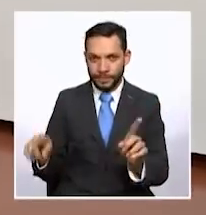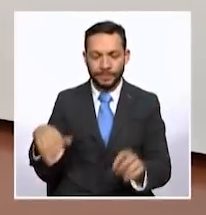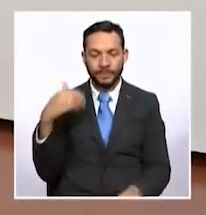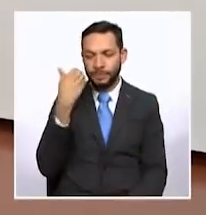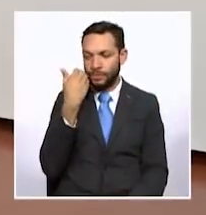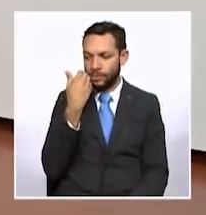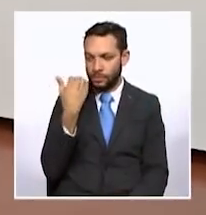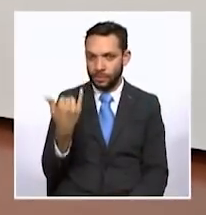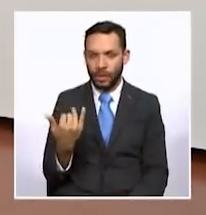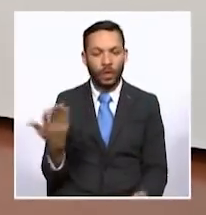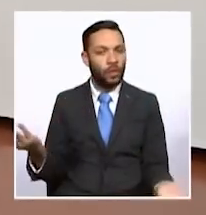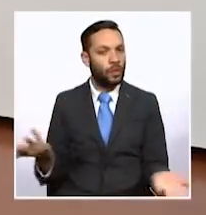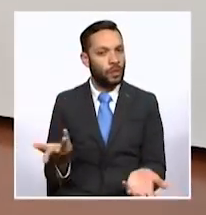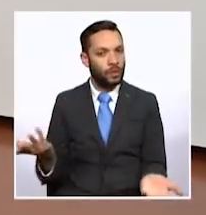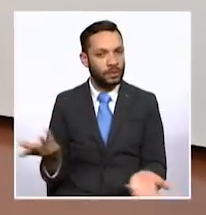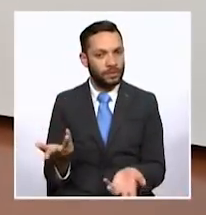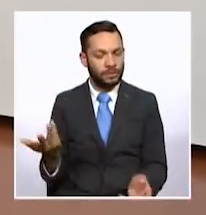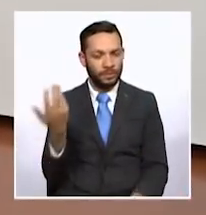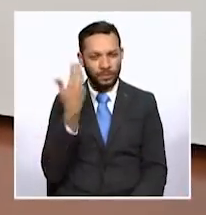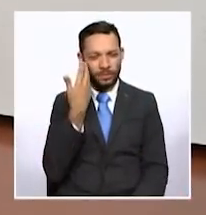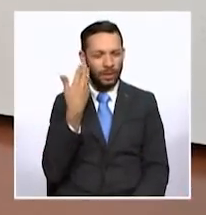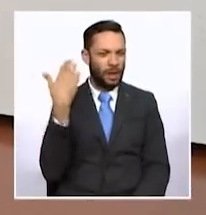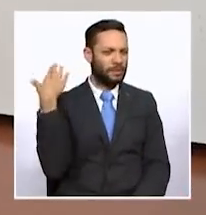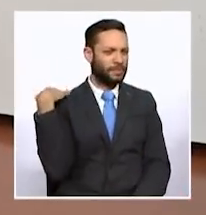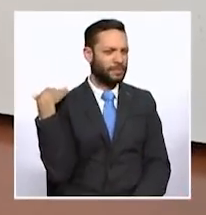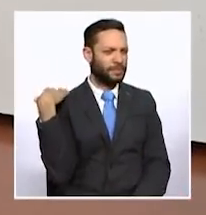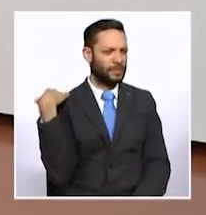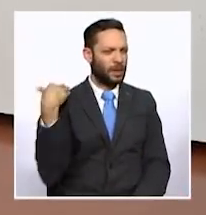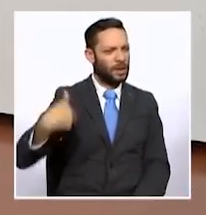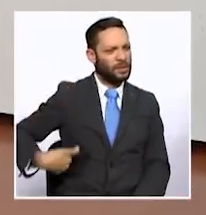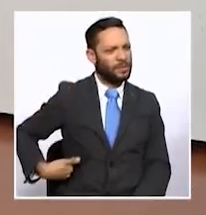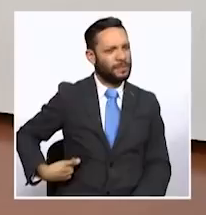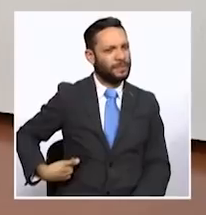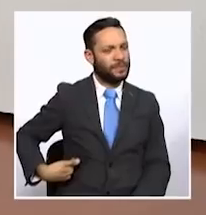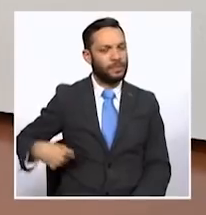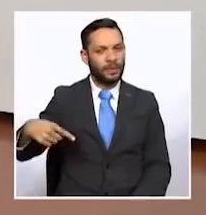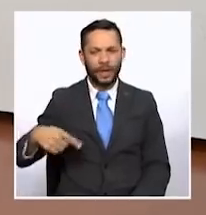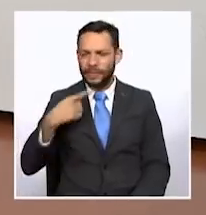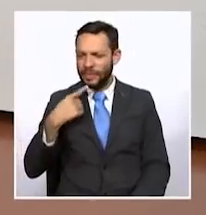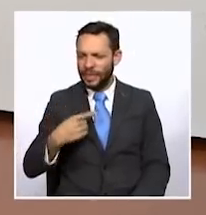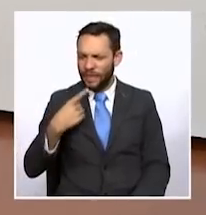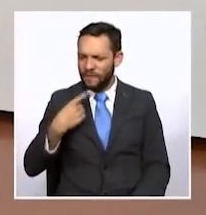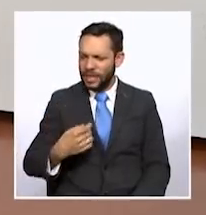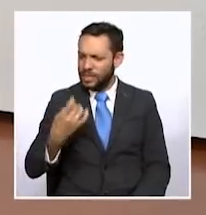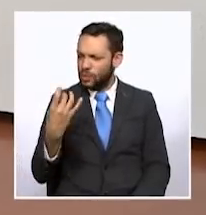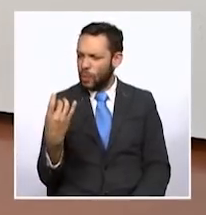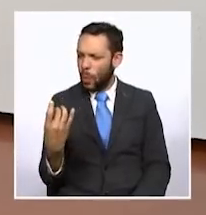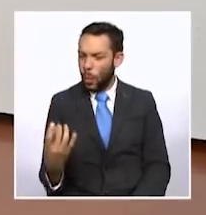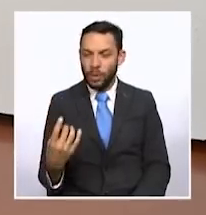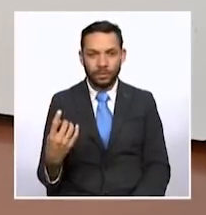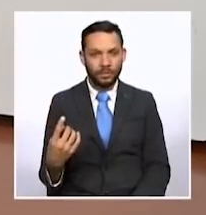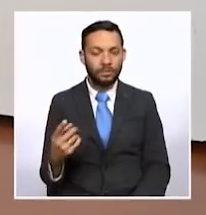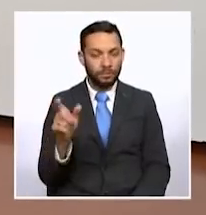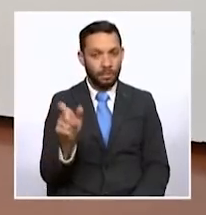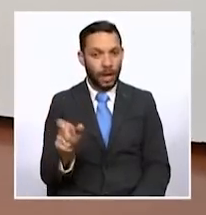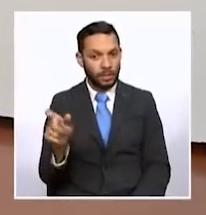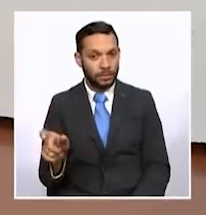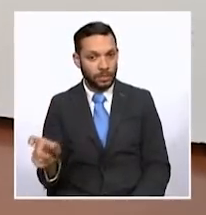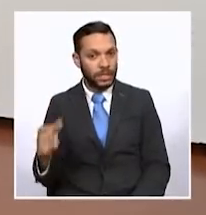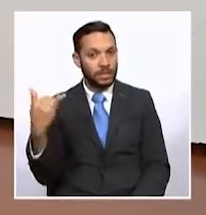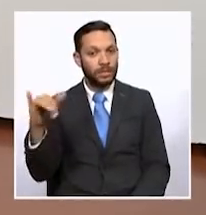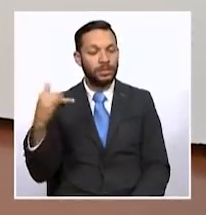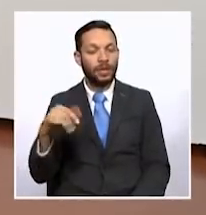dolor en esta región lumbar. En la rumba. ¿Qué es eso de la sacroileitis, que es tan común y que la gente ya casi que le llegan a uno